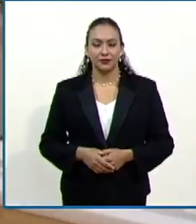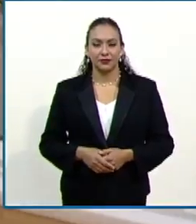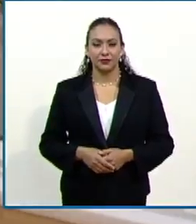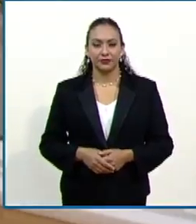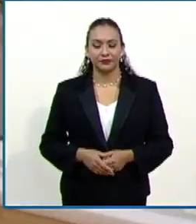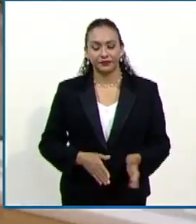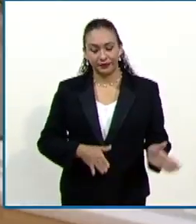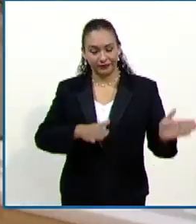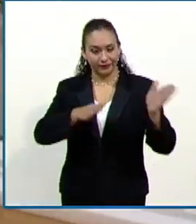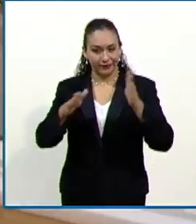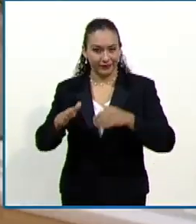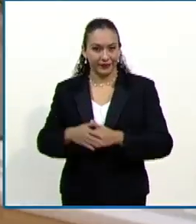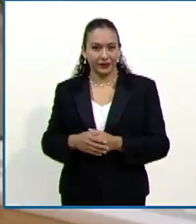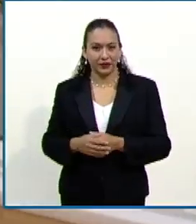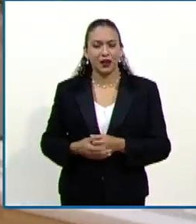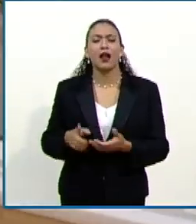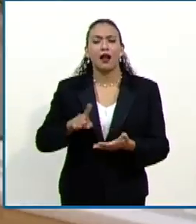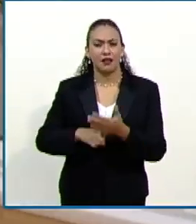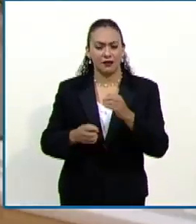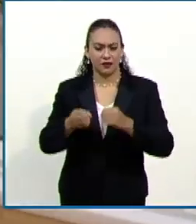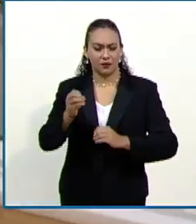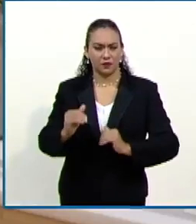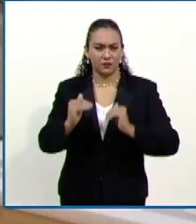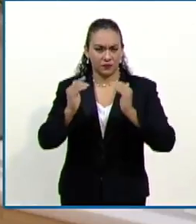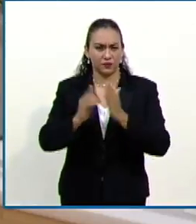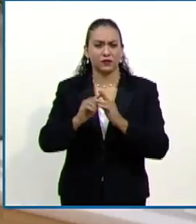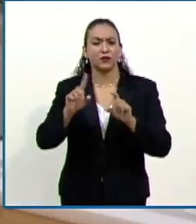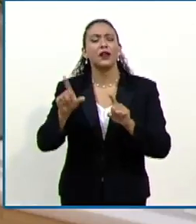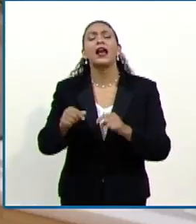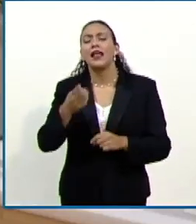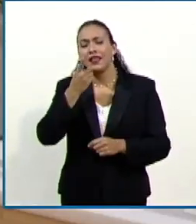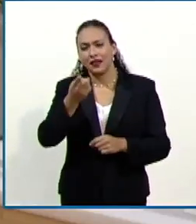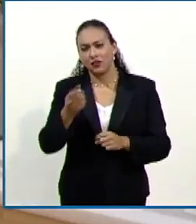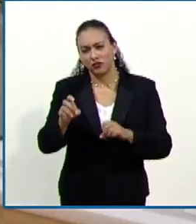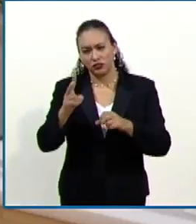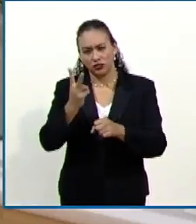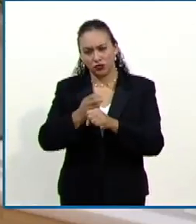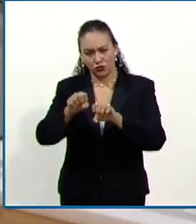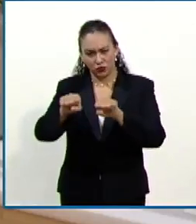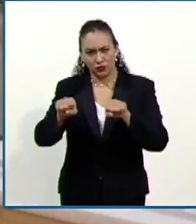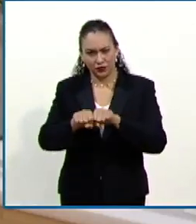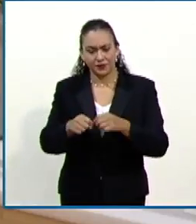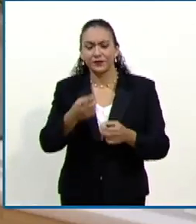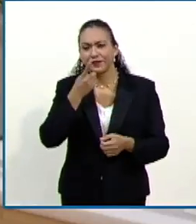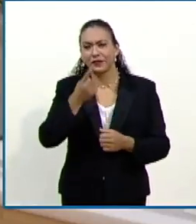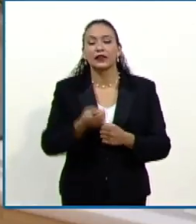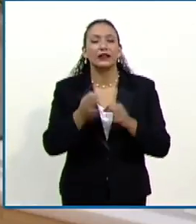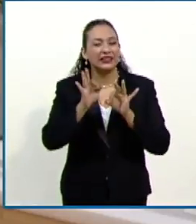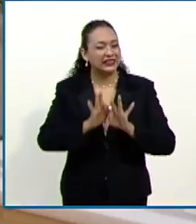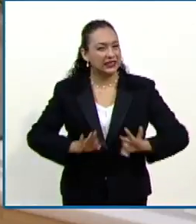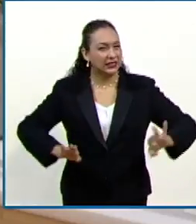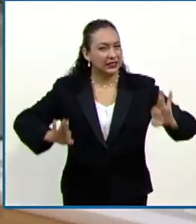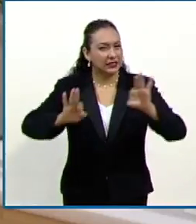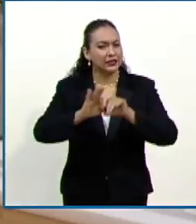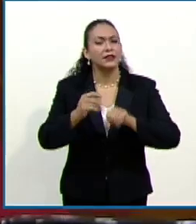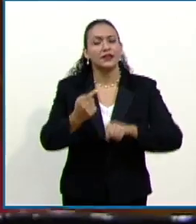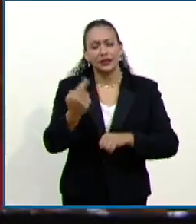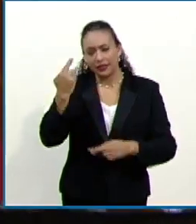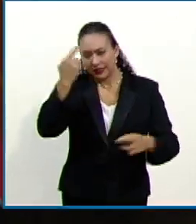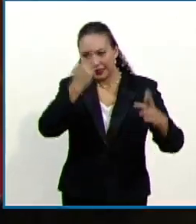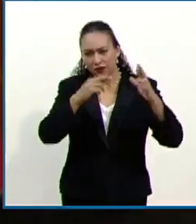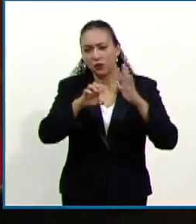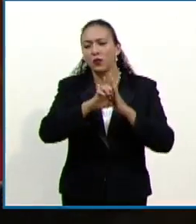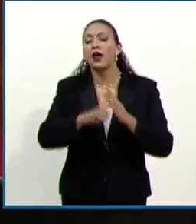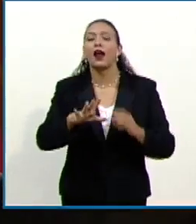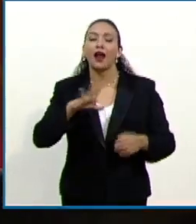La segunda sala de la Corte estableció que es innecesario agotar el procedimiento conciliatorio prejudicial previamente al juicio